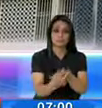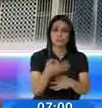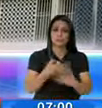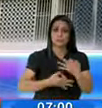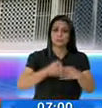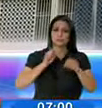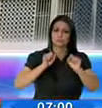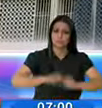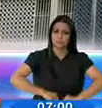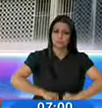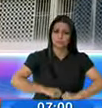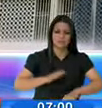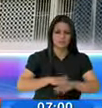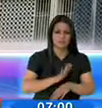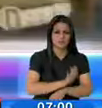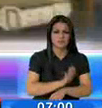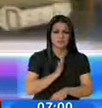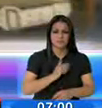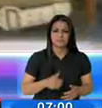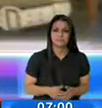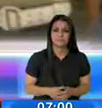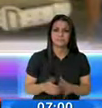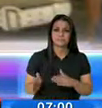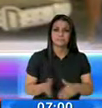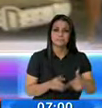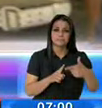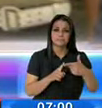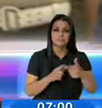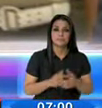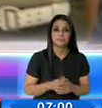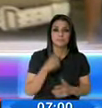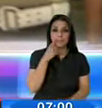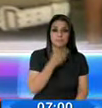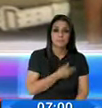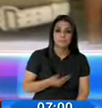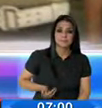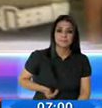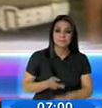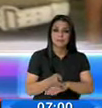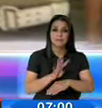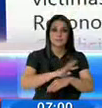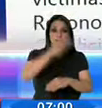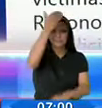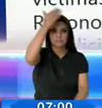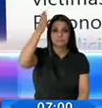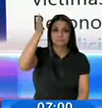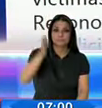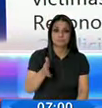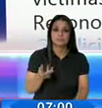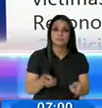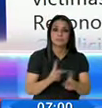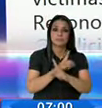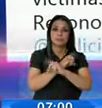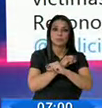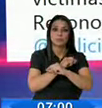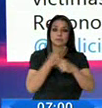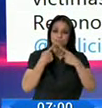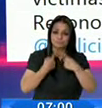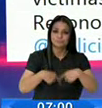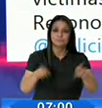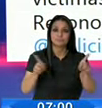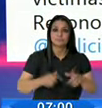justicia ante este fatídico hecho. Por su lado, el presidente de la Asamblea Nacional, José Serrano, a través de su cuenta de Twitter